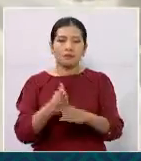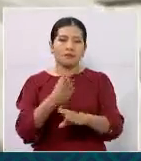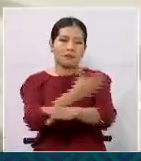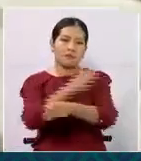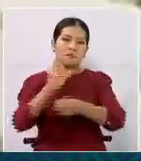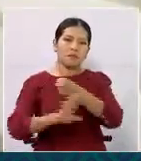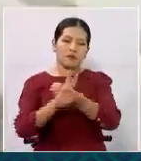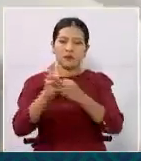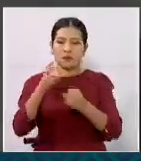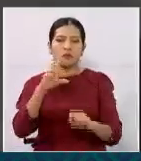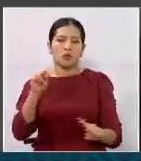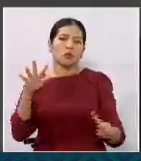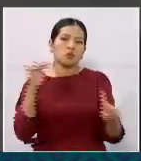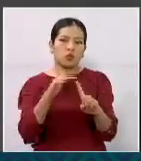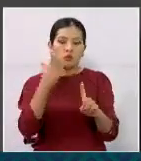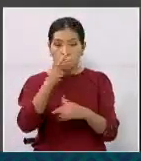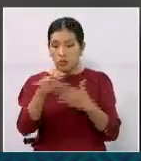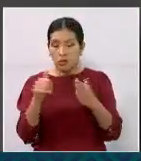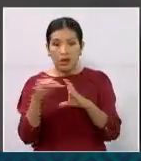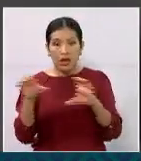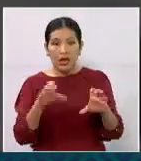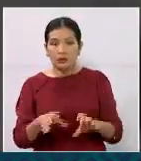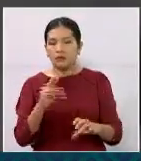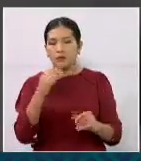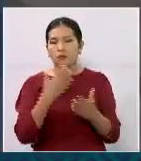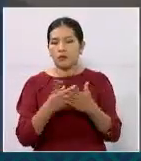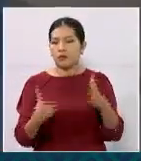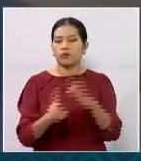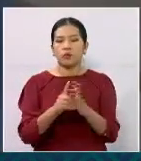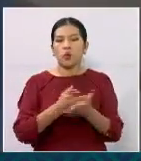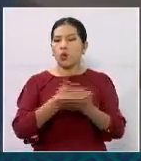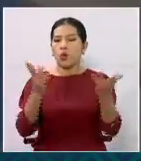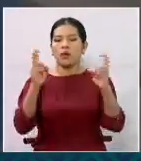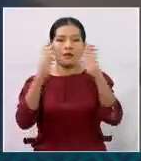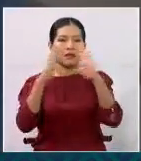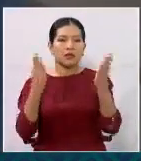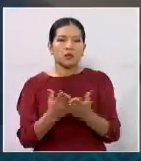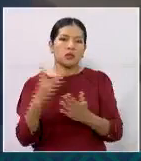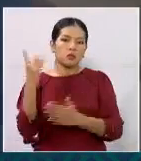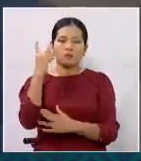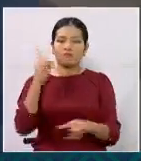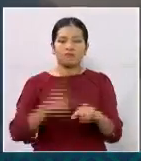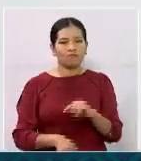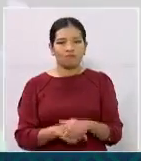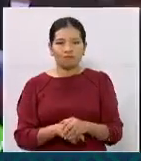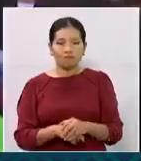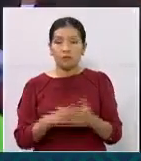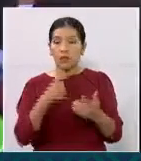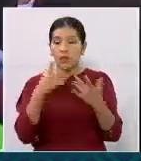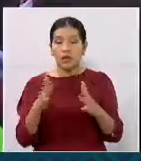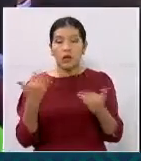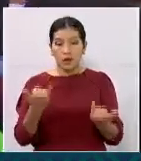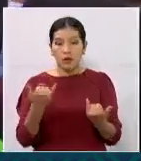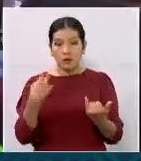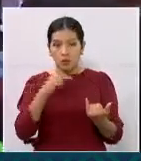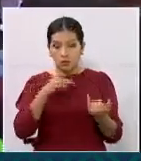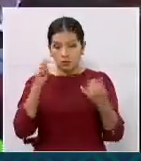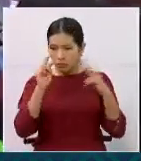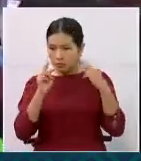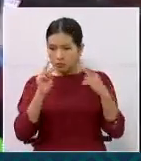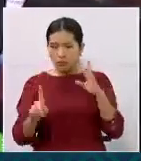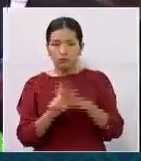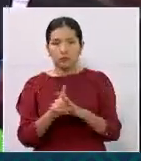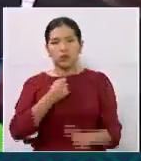violencia para evitar que este tipo de hechos se registren en cualquier unidad educativa del país. Lamentamos mucho de que estas cosas hayan pasado y